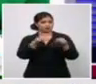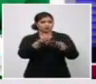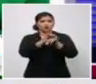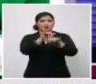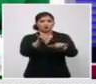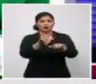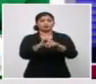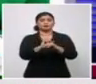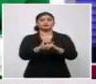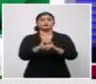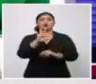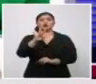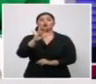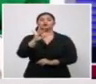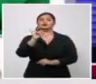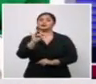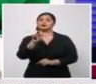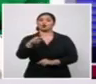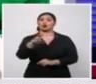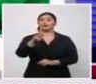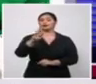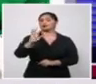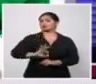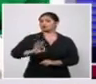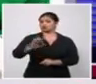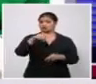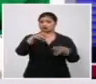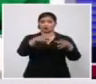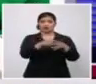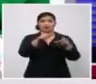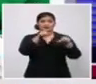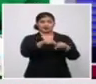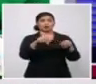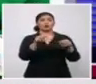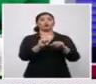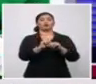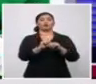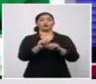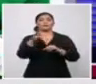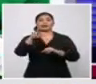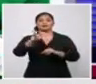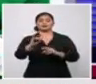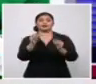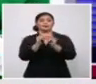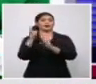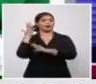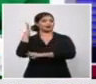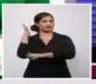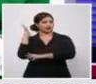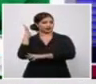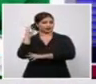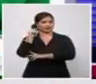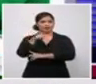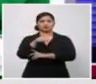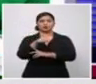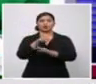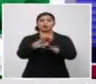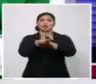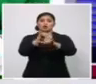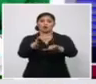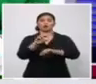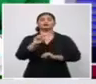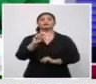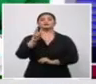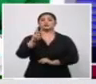87,3%. 26 con fuentes de infección en el extranjero, estamos hablando del